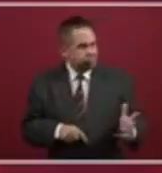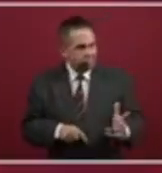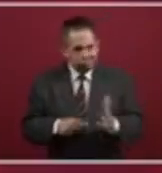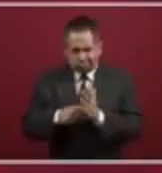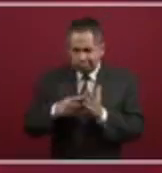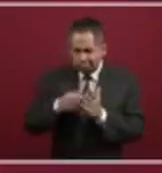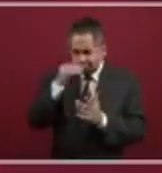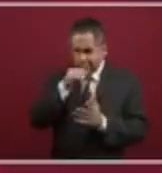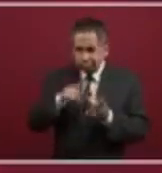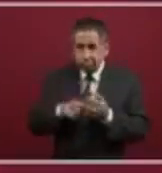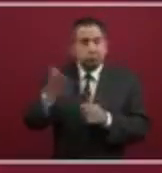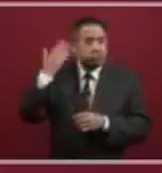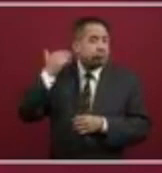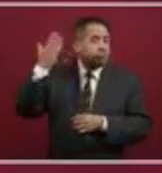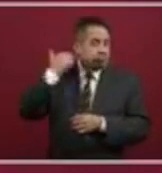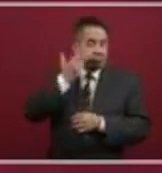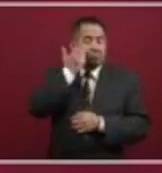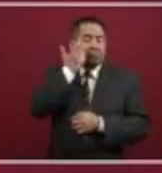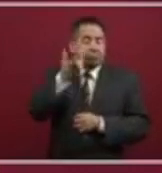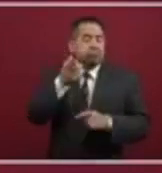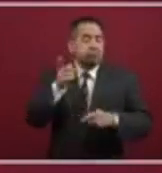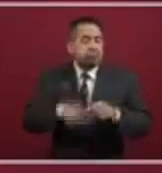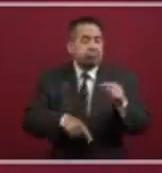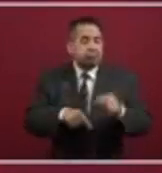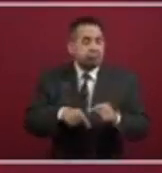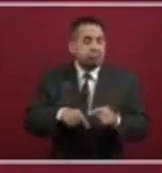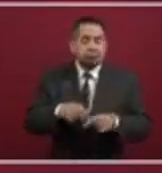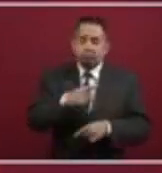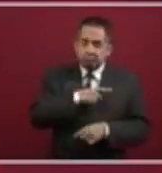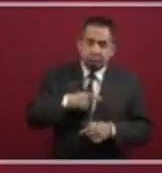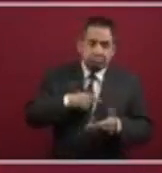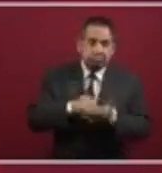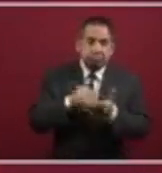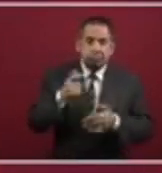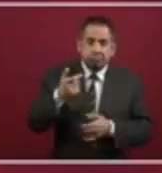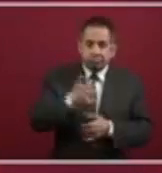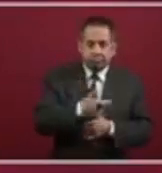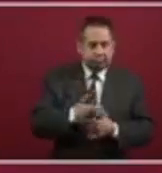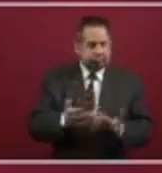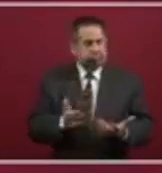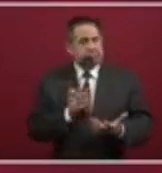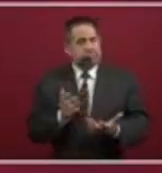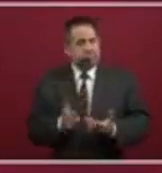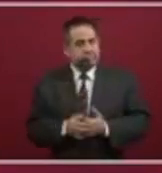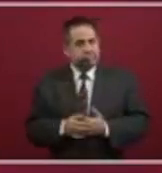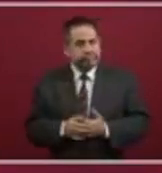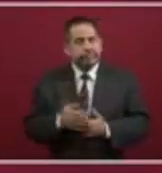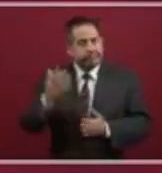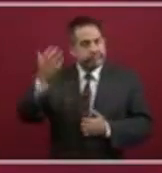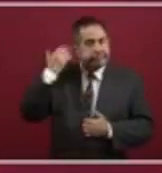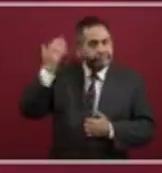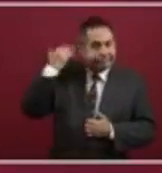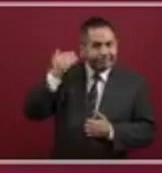superior, con el propósito de que